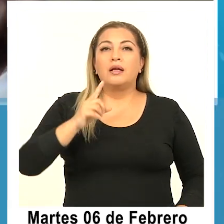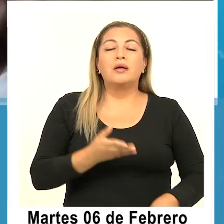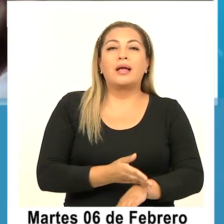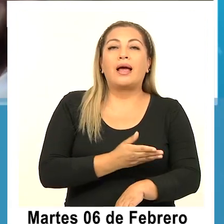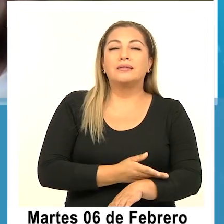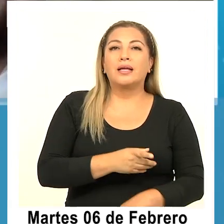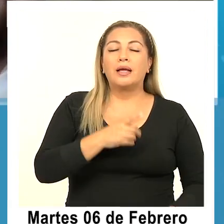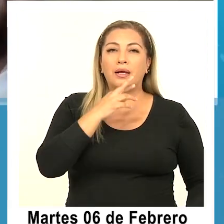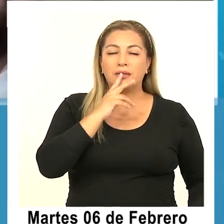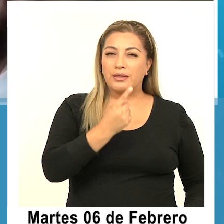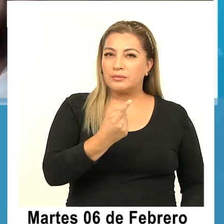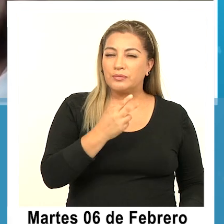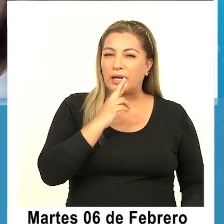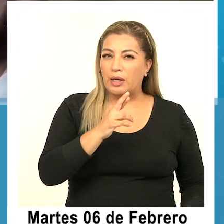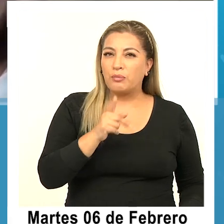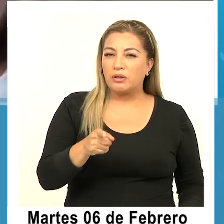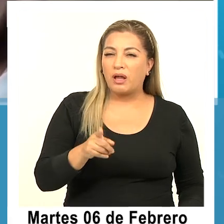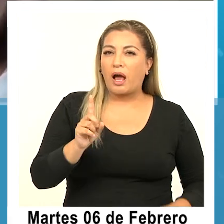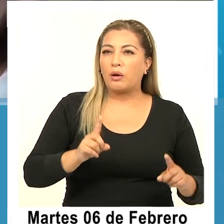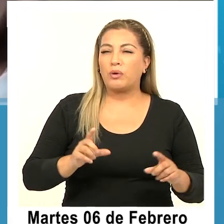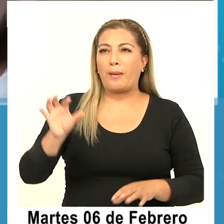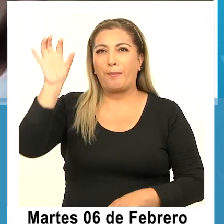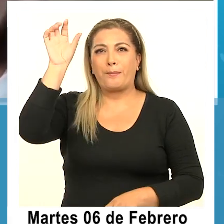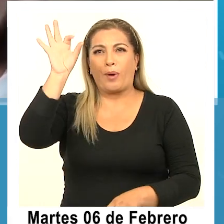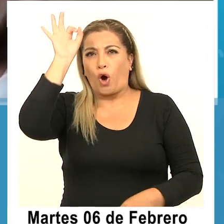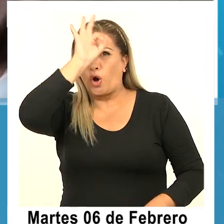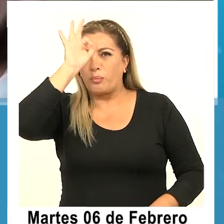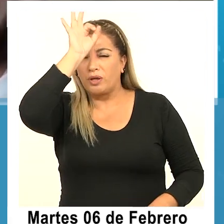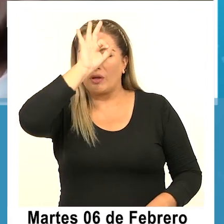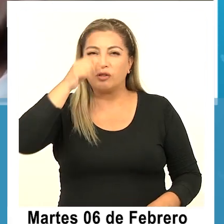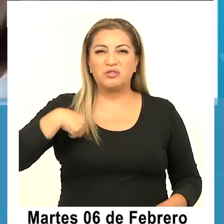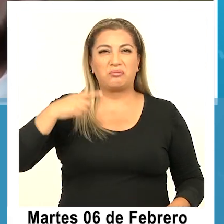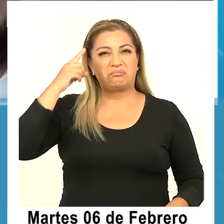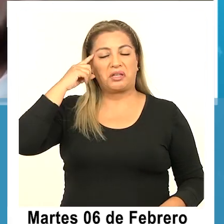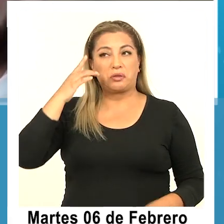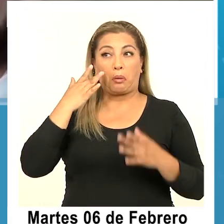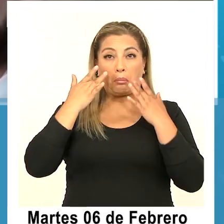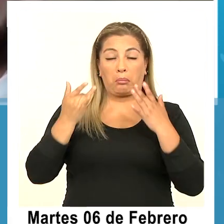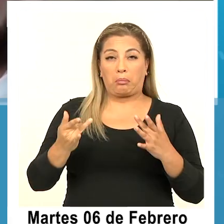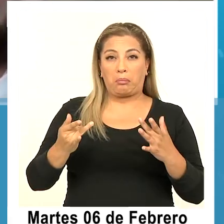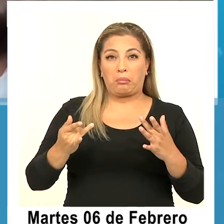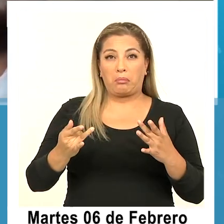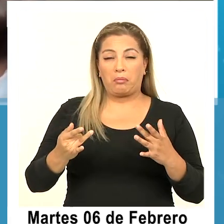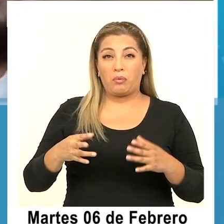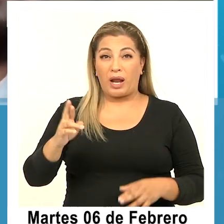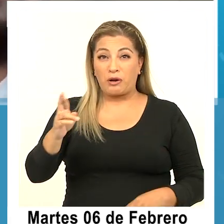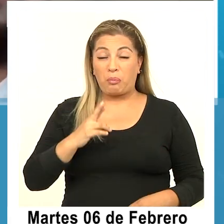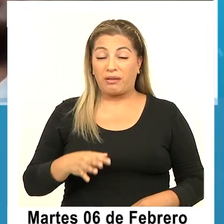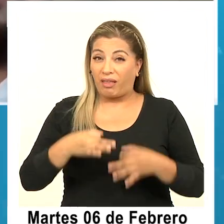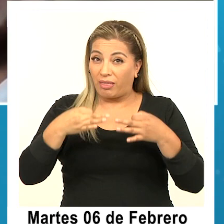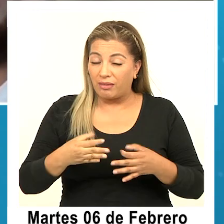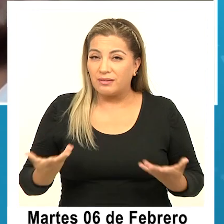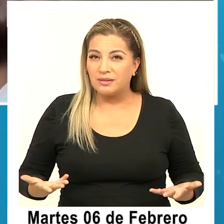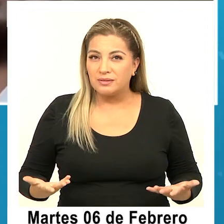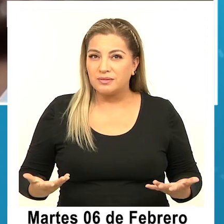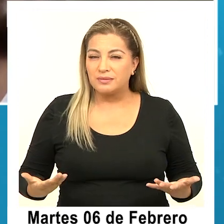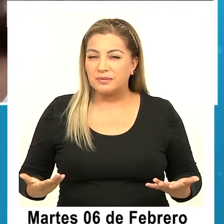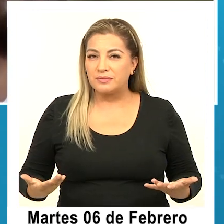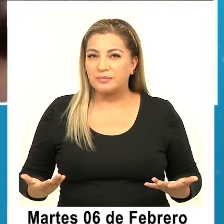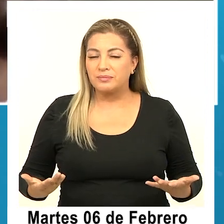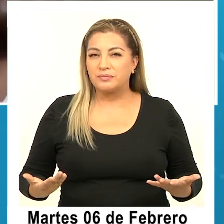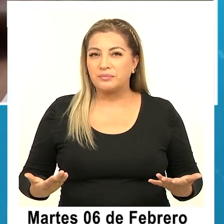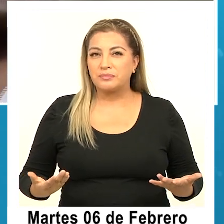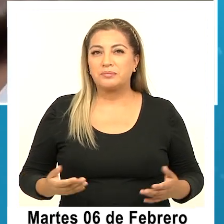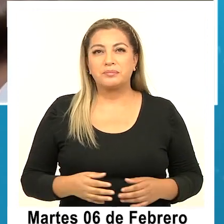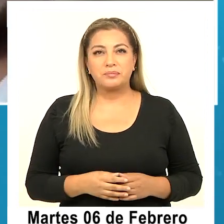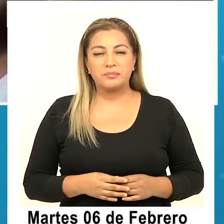de tu pregunta, yo creo que hay tantas voces disonantes que me sorprendería que salga algo ahí de realmente efectivo, de concreto, de